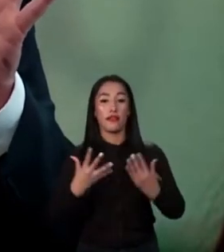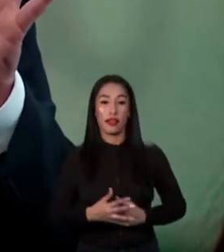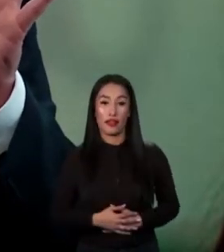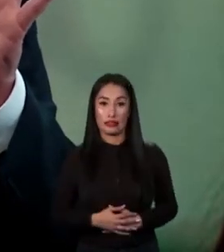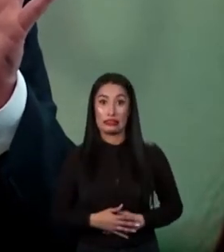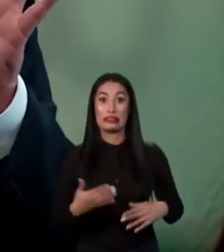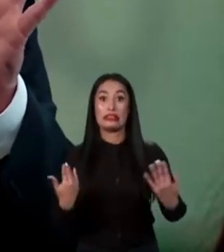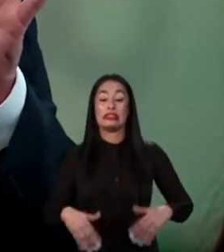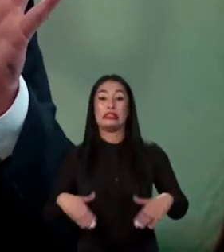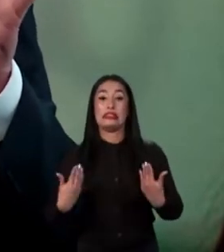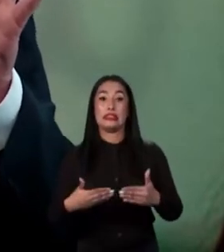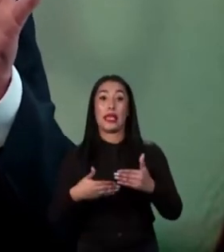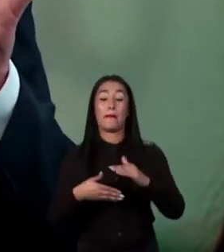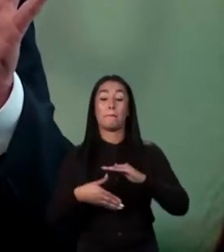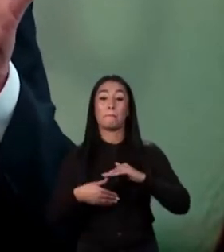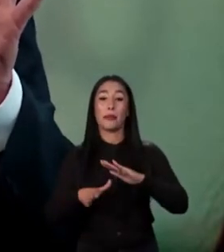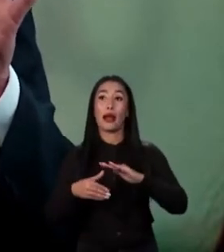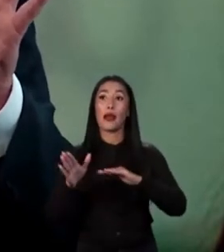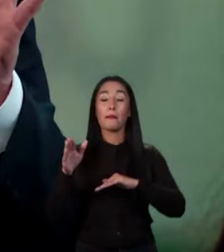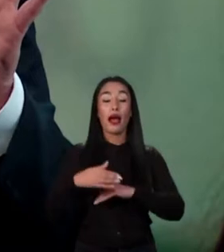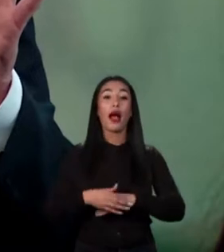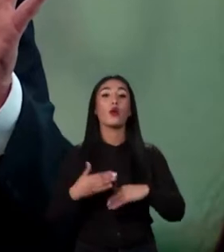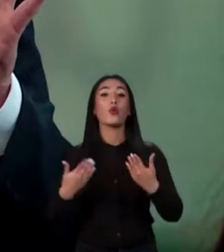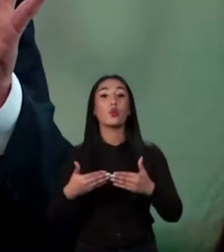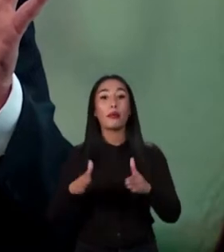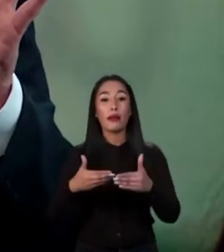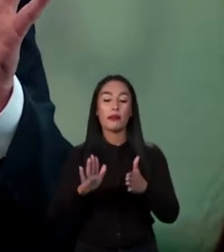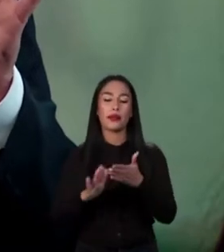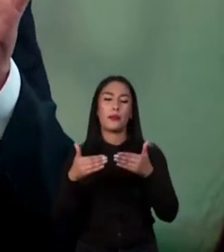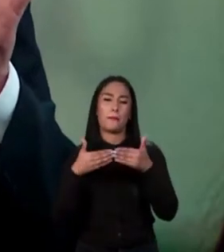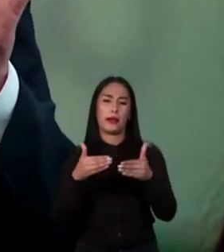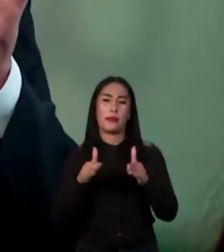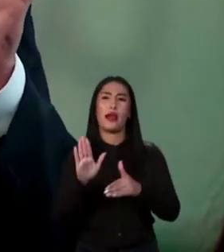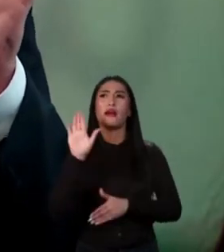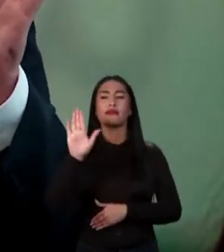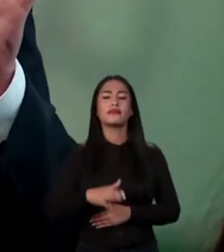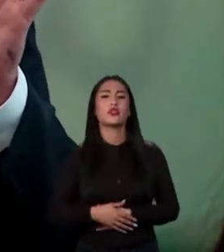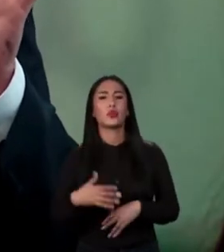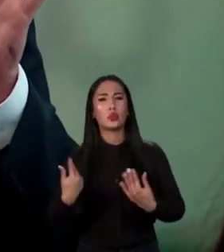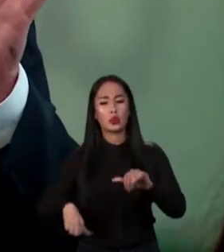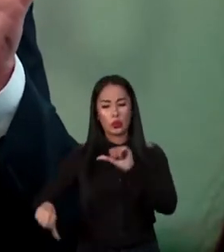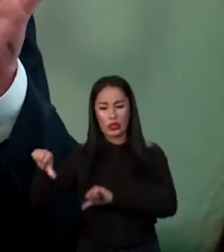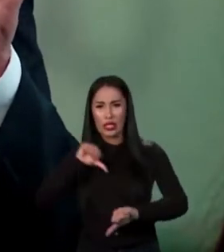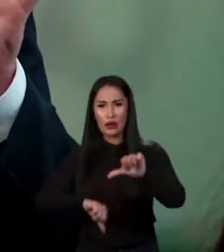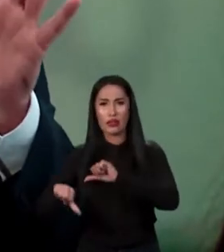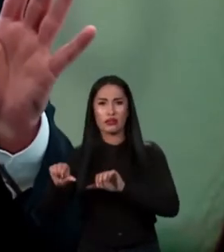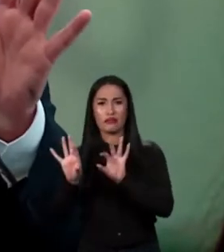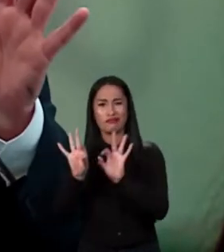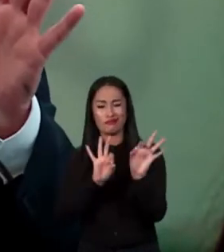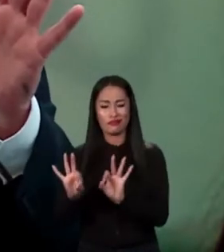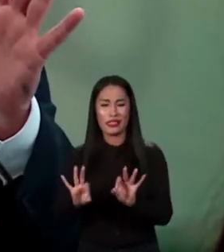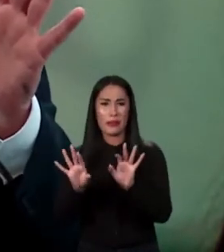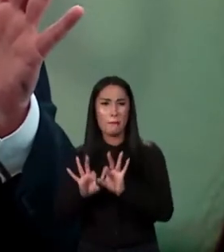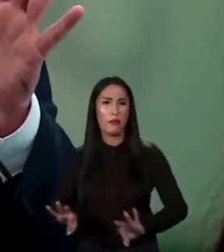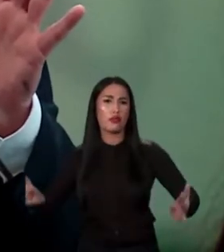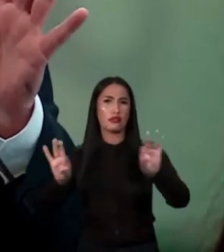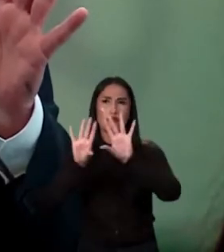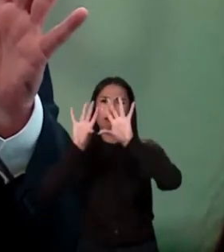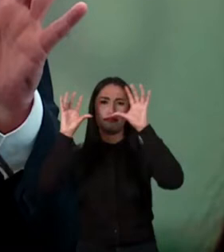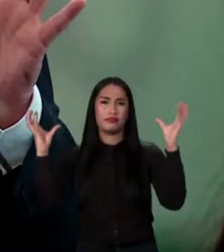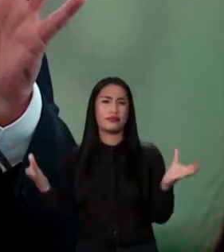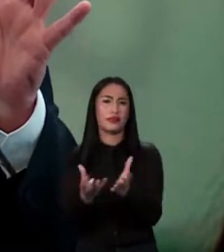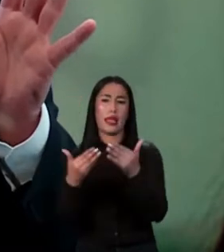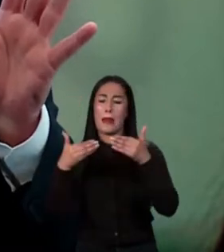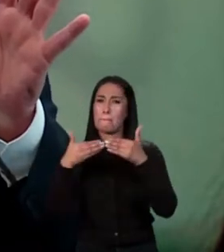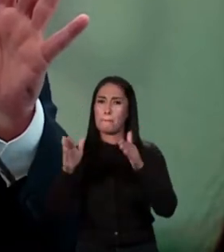colombianos en panamá vive un millón 800 mil extranjeros es el laboratorio logística más importante que hay en el mundo por el canal de panamá